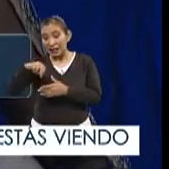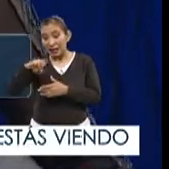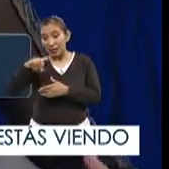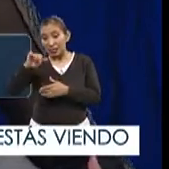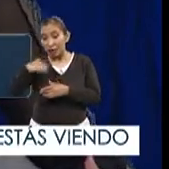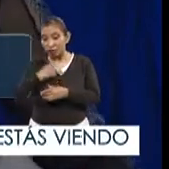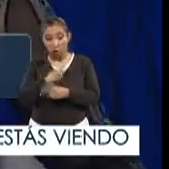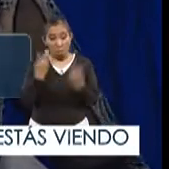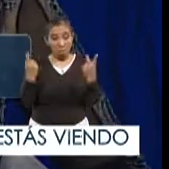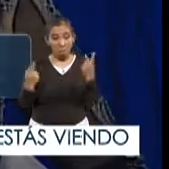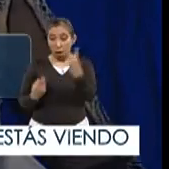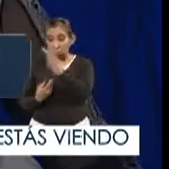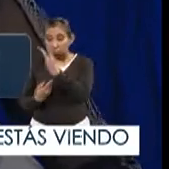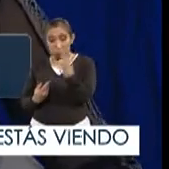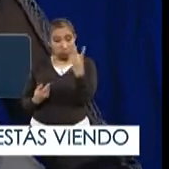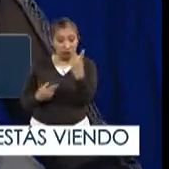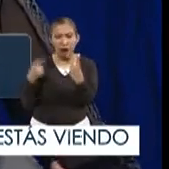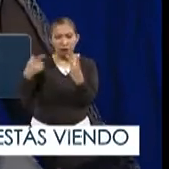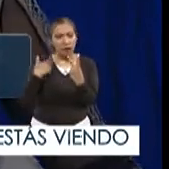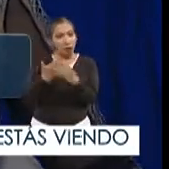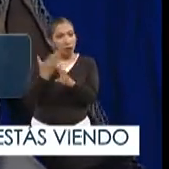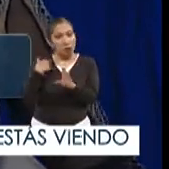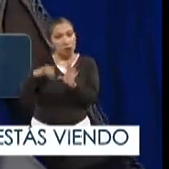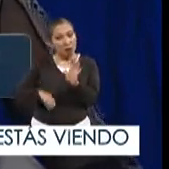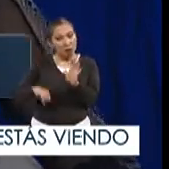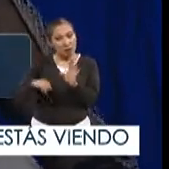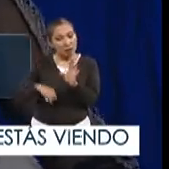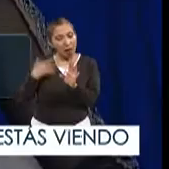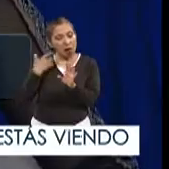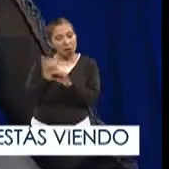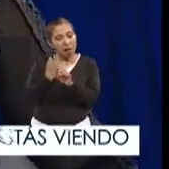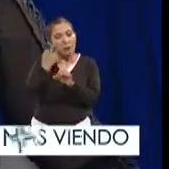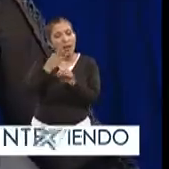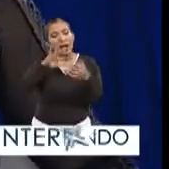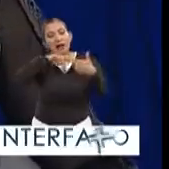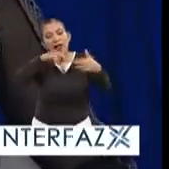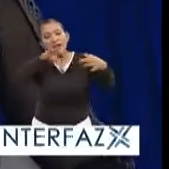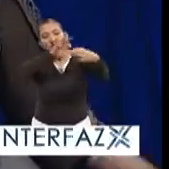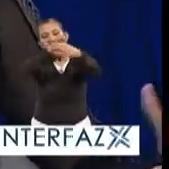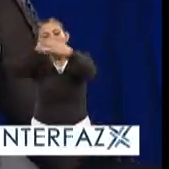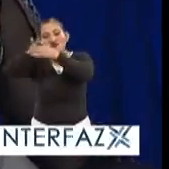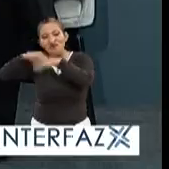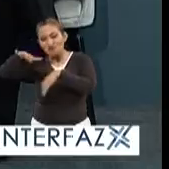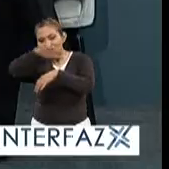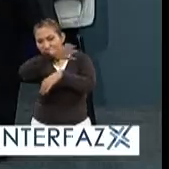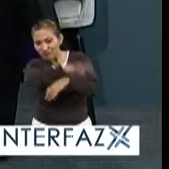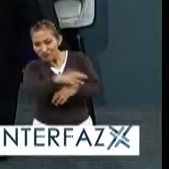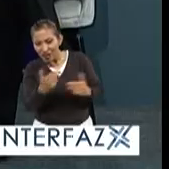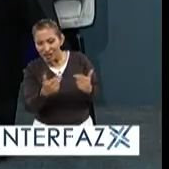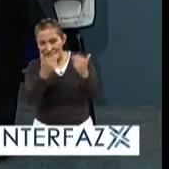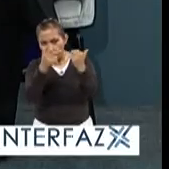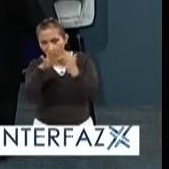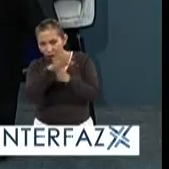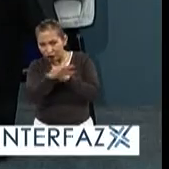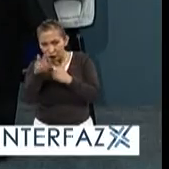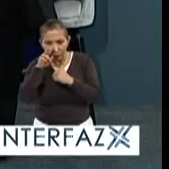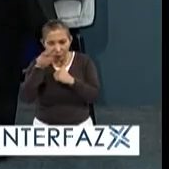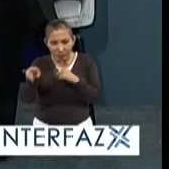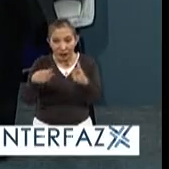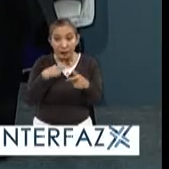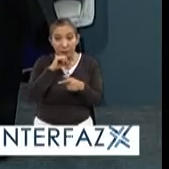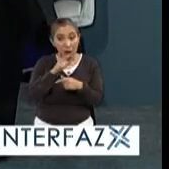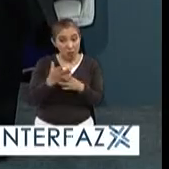Nacional de Emprendedor no estamos solos. Fíjate que ha sido un ejercicio muy interesante entre varios aliados que tenemos en el ecosistema emprendedor, como le llamamos, que también